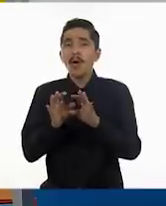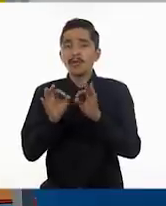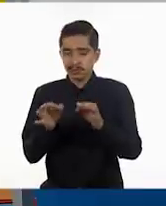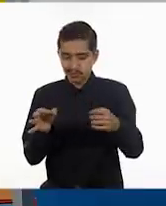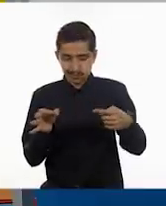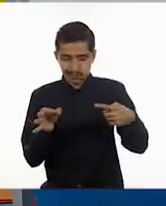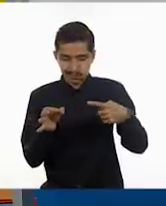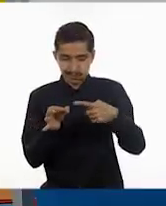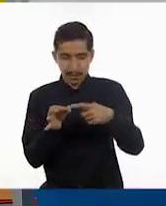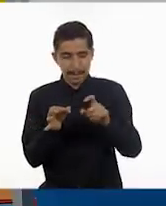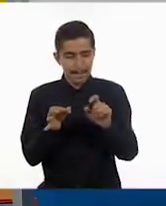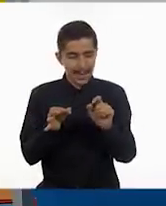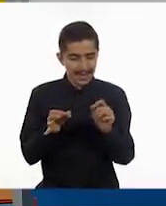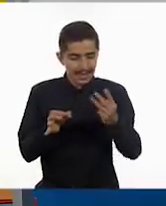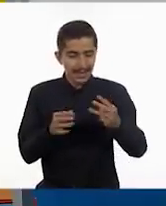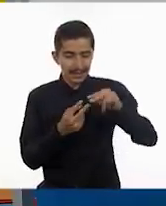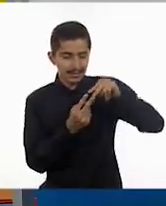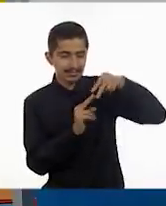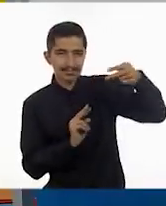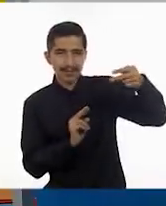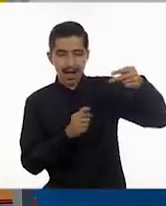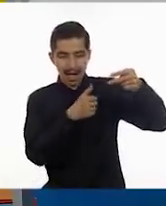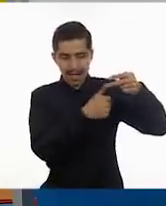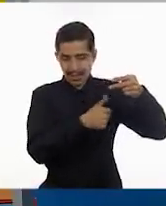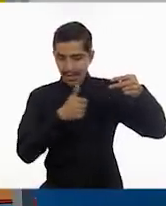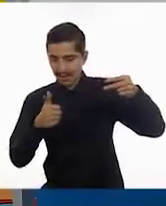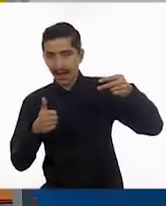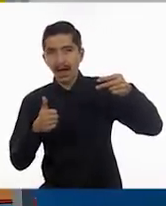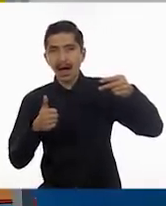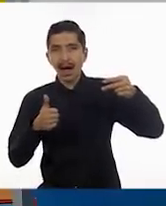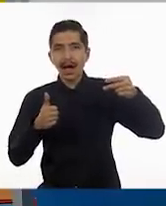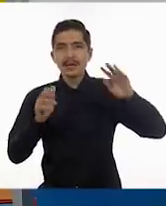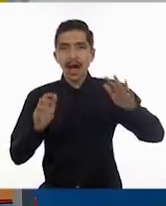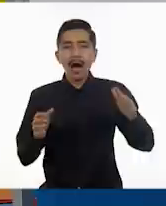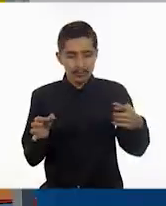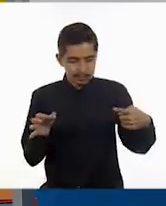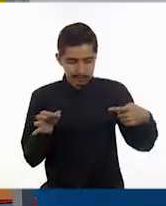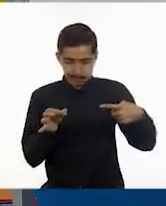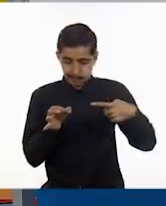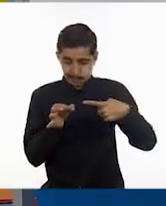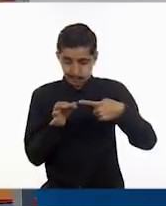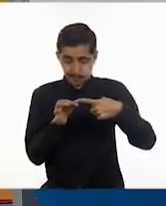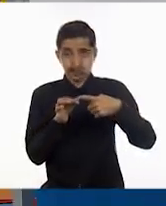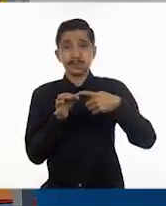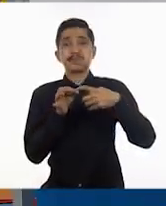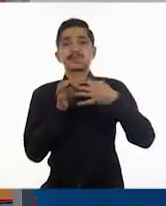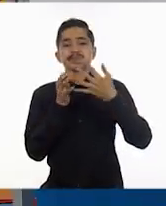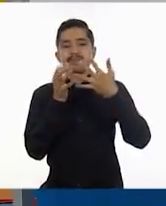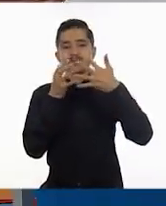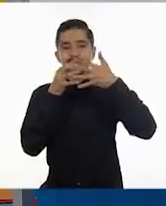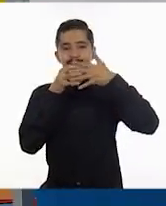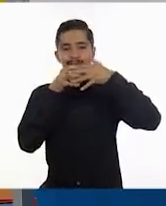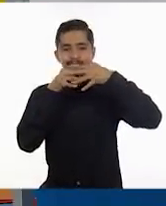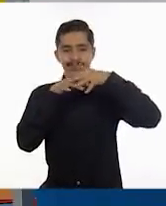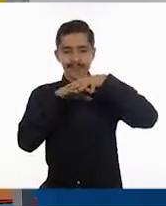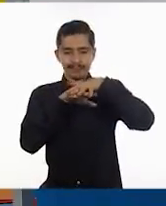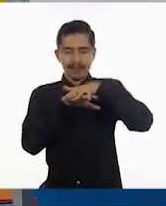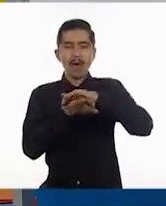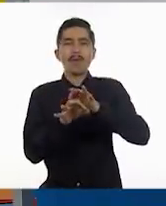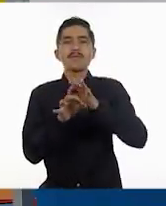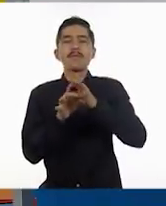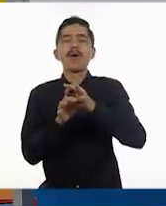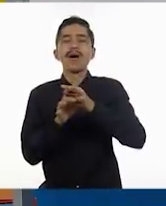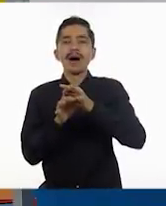con 23 cromosomas. Así, al fusionarse las células sexuales, la madre aporta la mitad de los